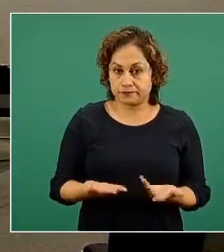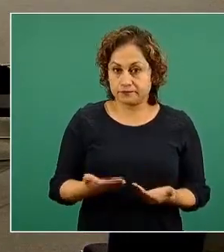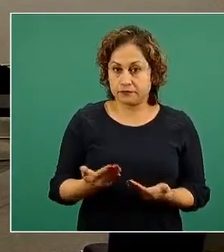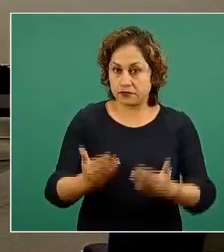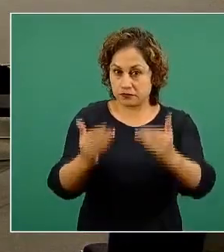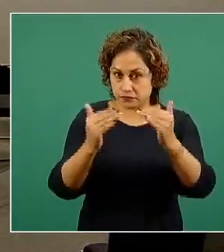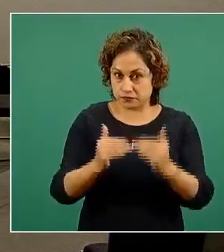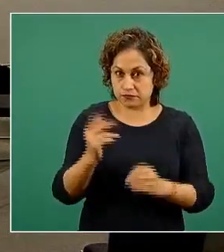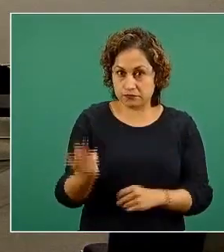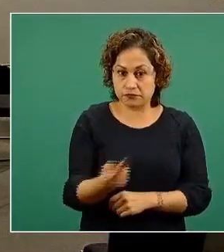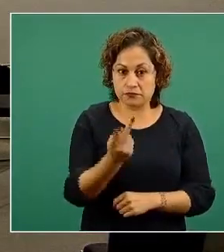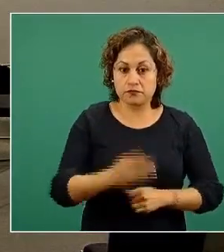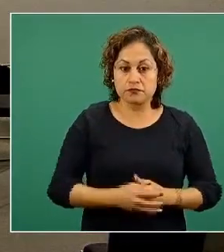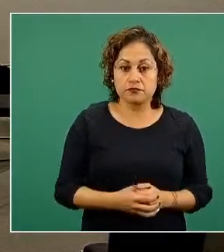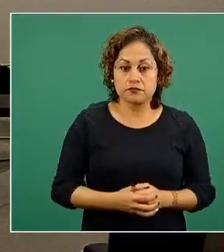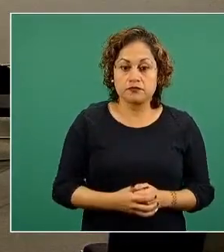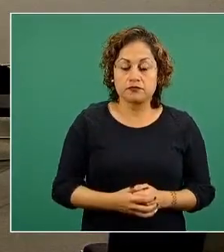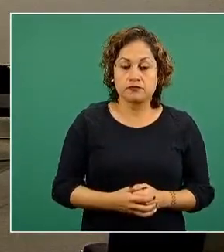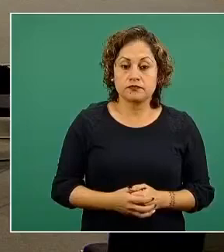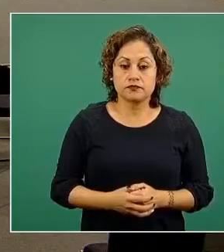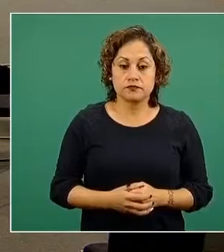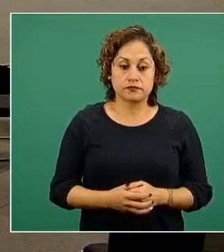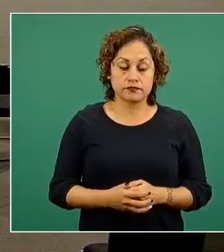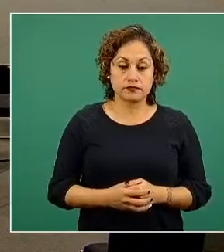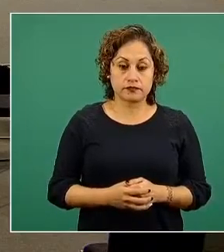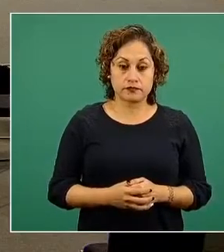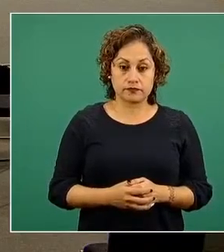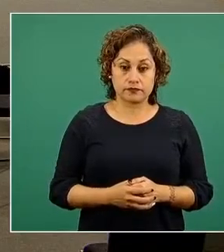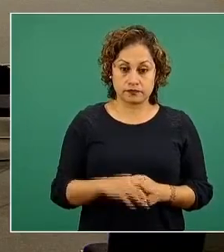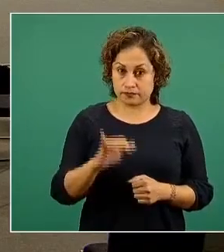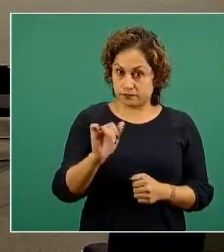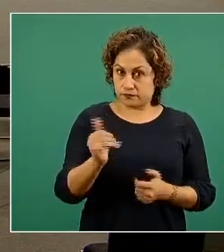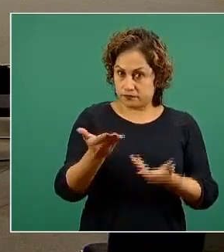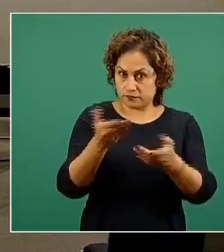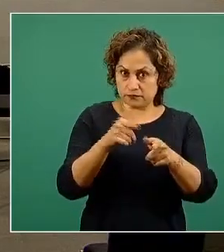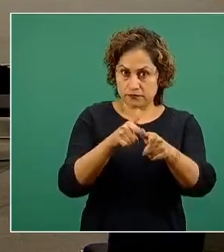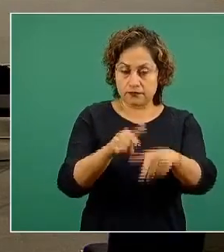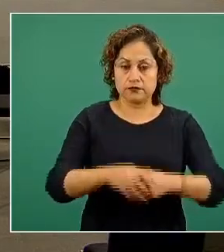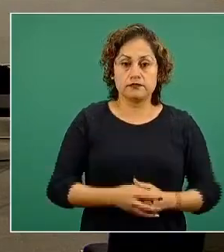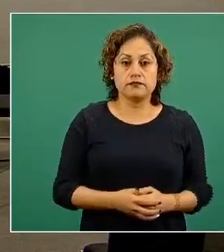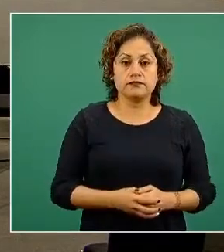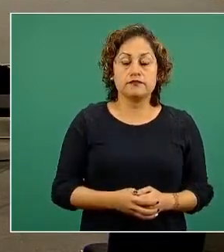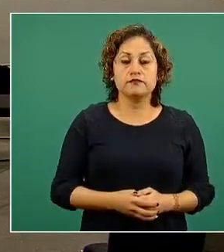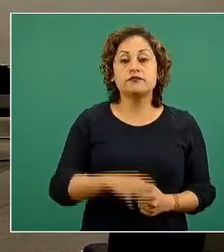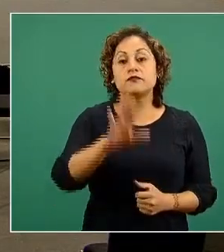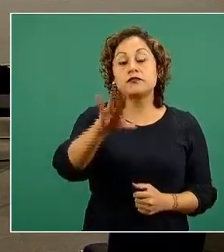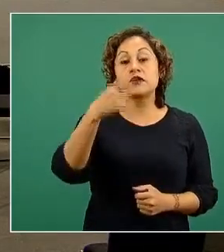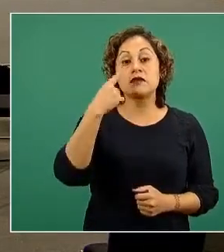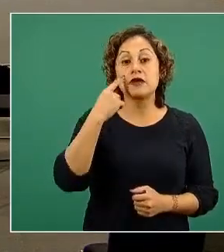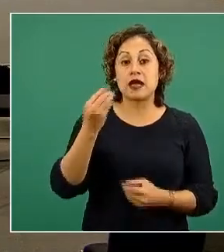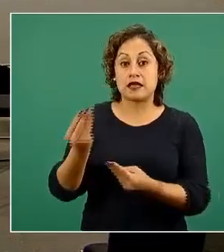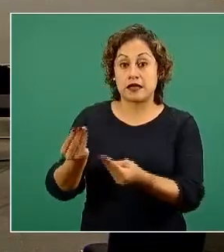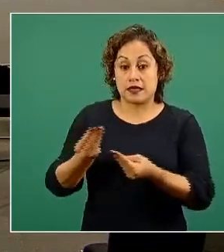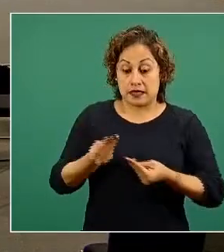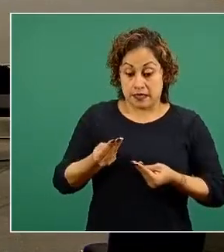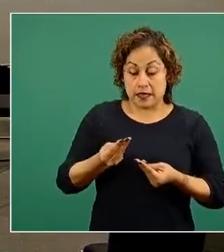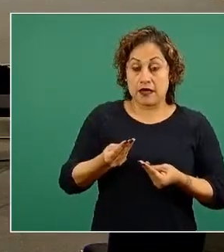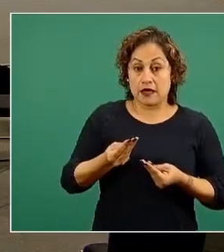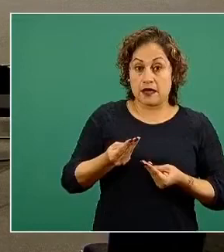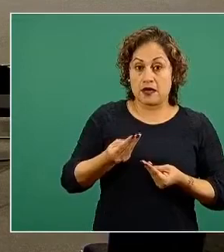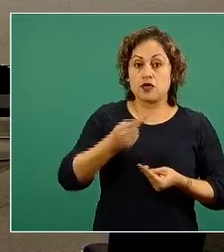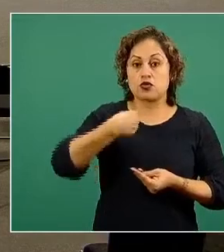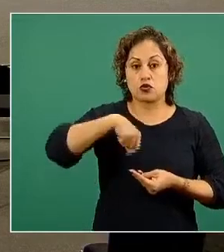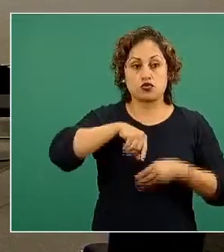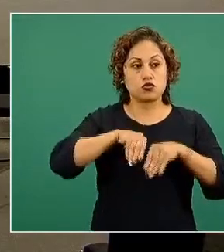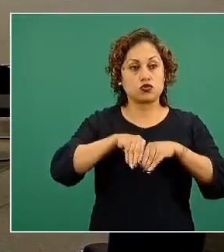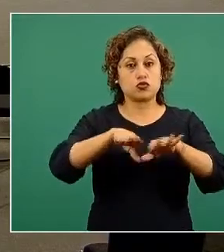ronda. Bueno, a ver, sí, perdón. No, sí, pues. Uno de los casos que nos hicieron llegar fue en una nota que publicamos, ¿no?